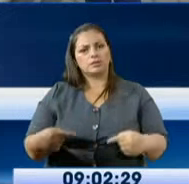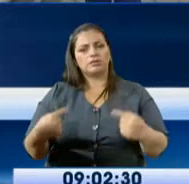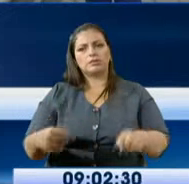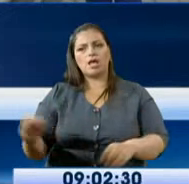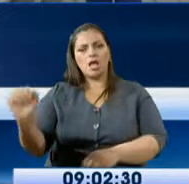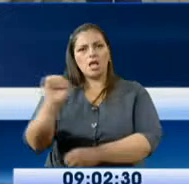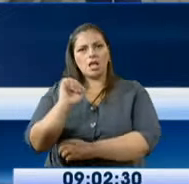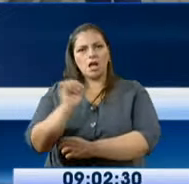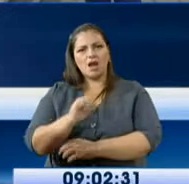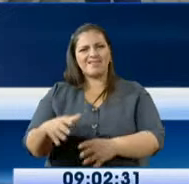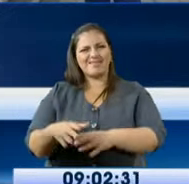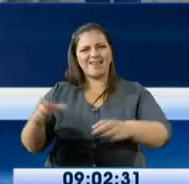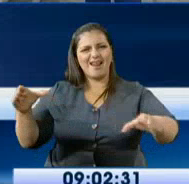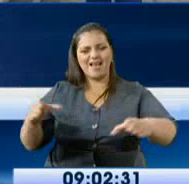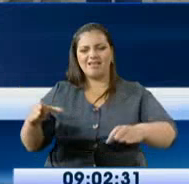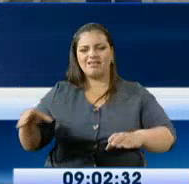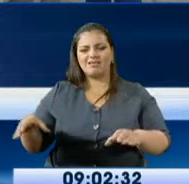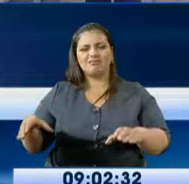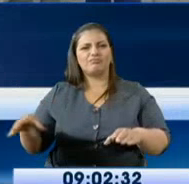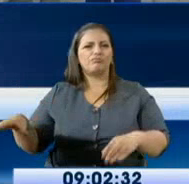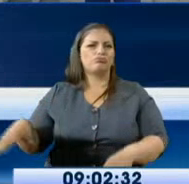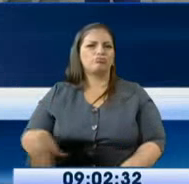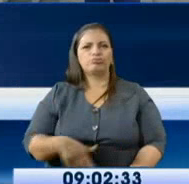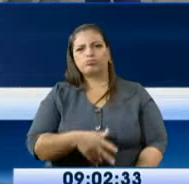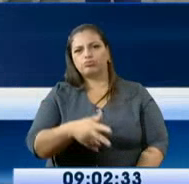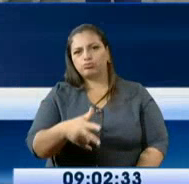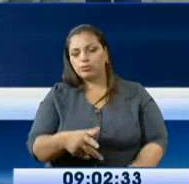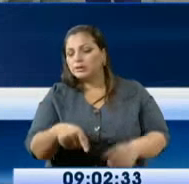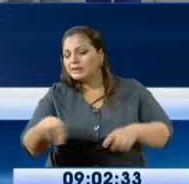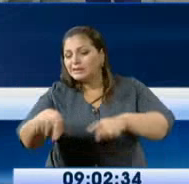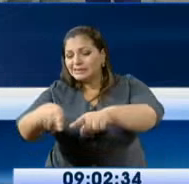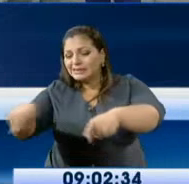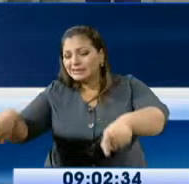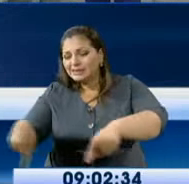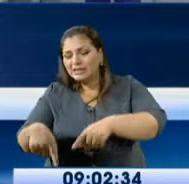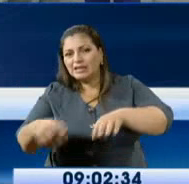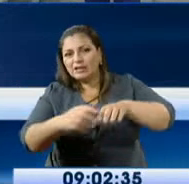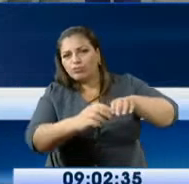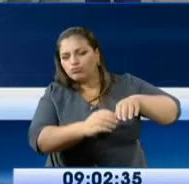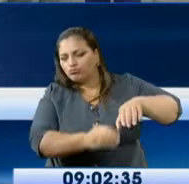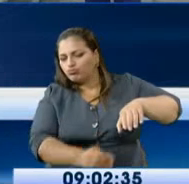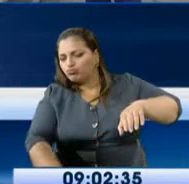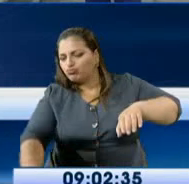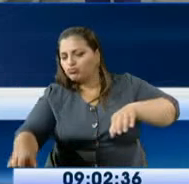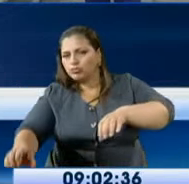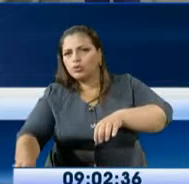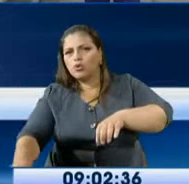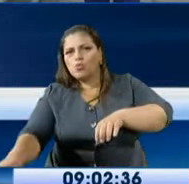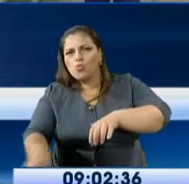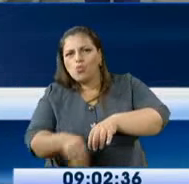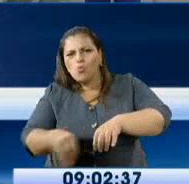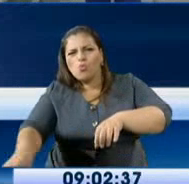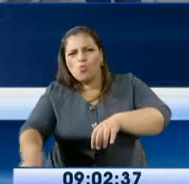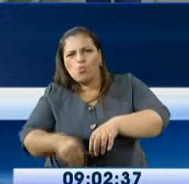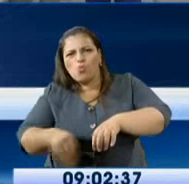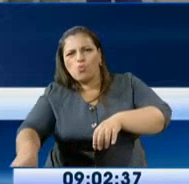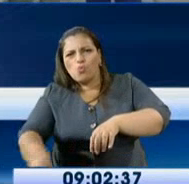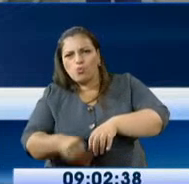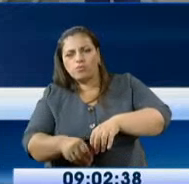asistiendo al sitio para que de esa manera no pongan en peligro la salud de esa comunidad, ¿no? Es lo deseable.